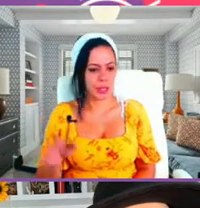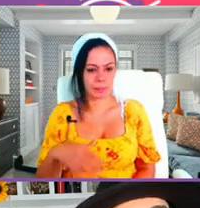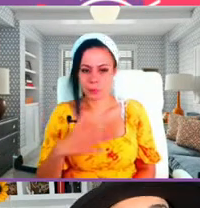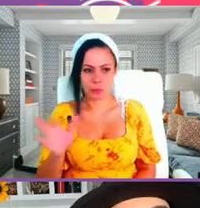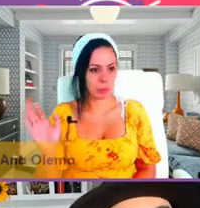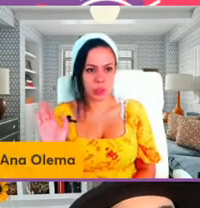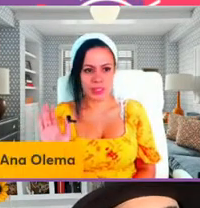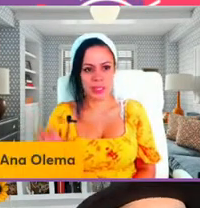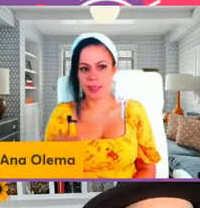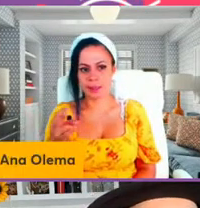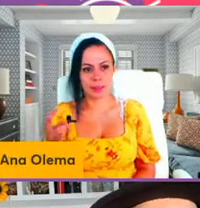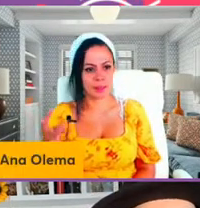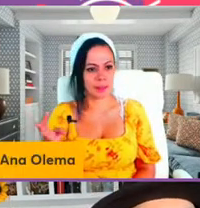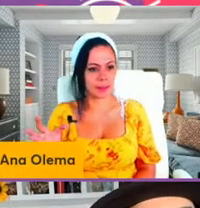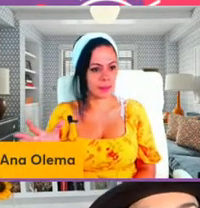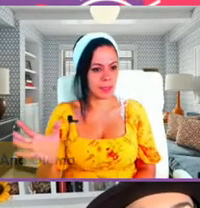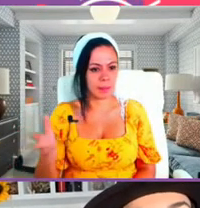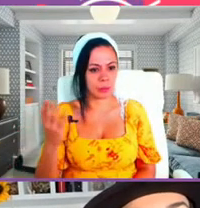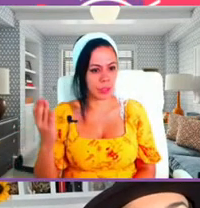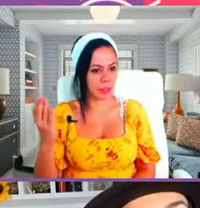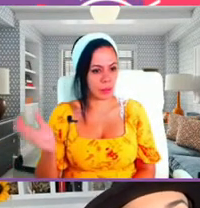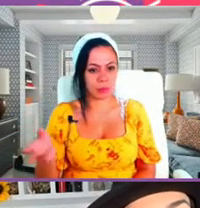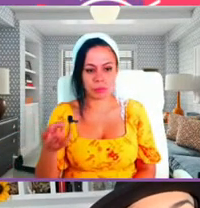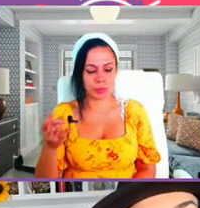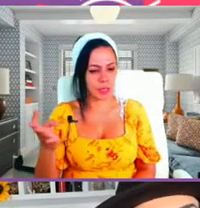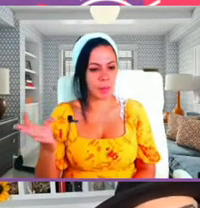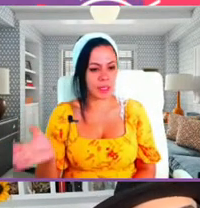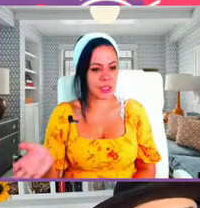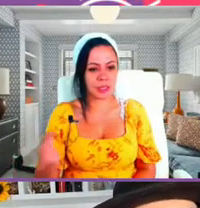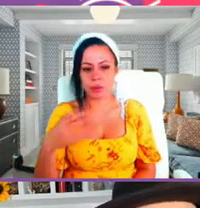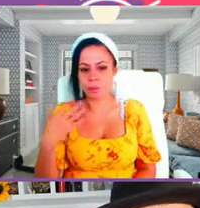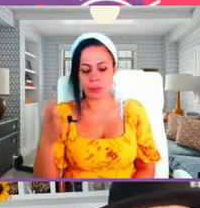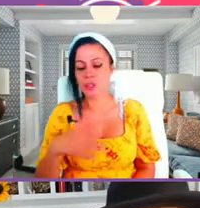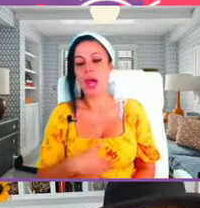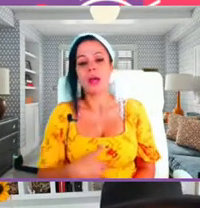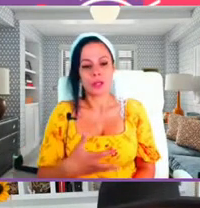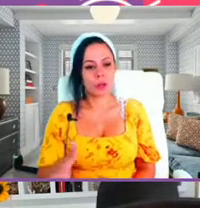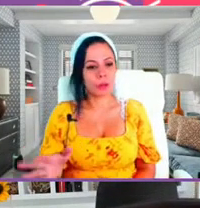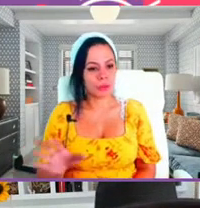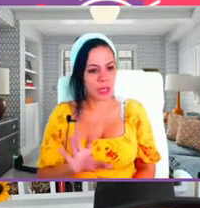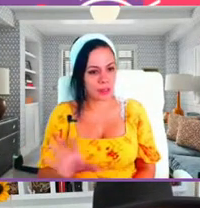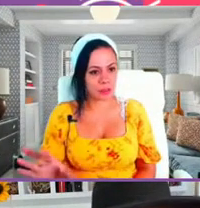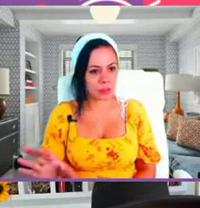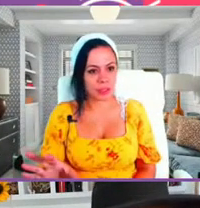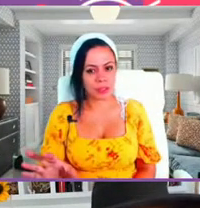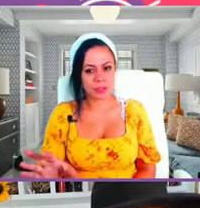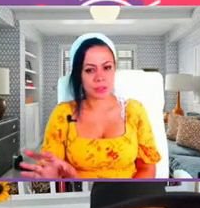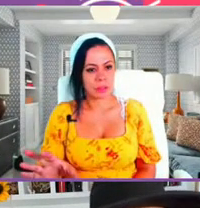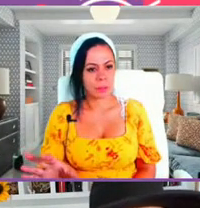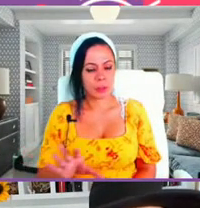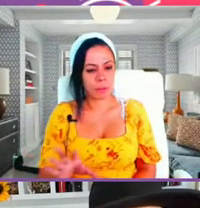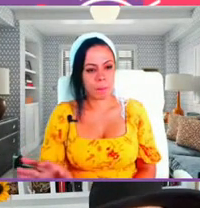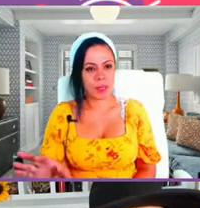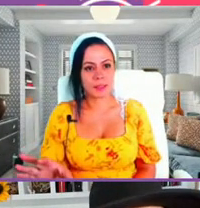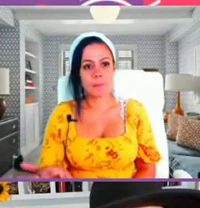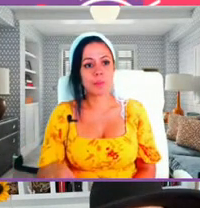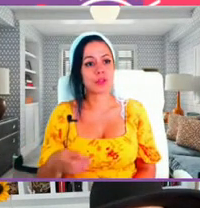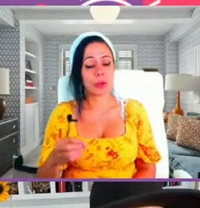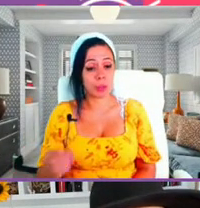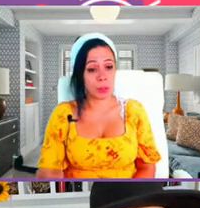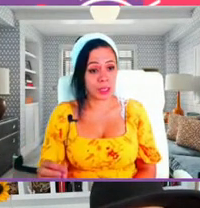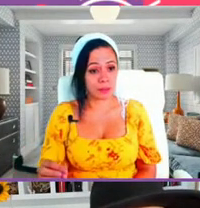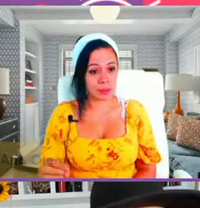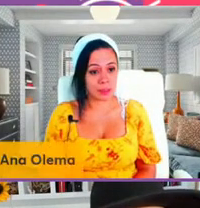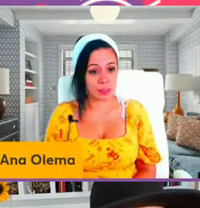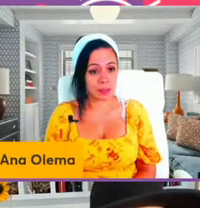no sé, lo que sea, de dime otra luz, que sea migración. O sea, son contradictorios por completo,